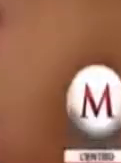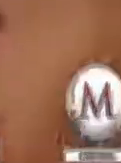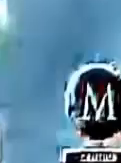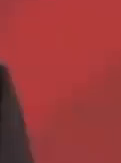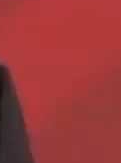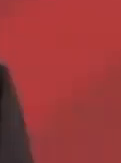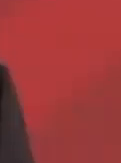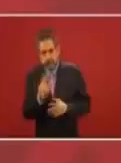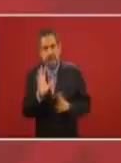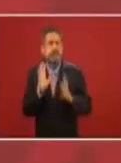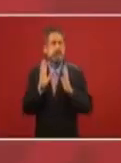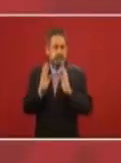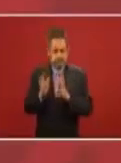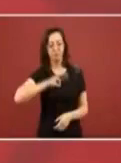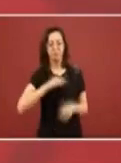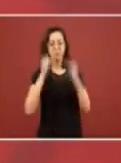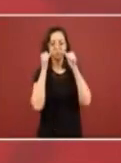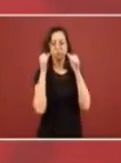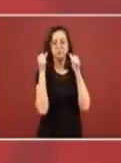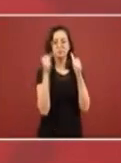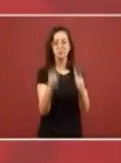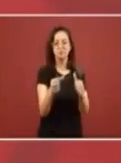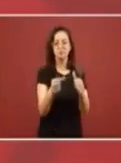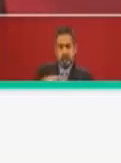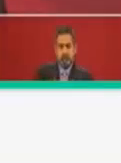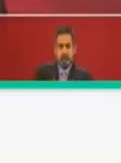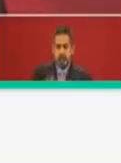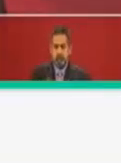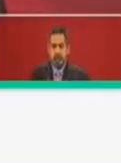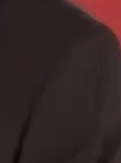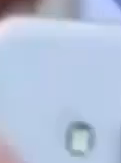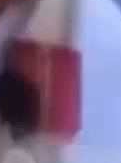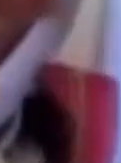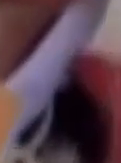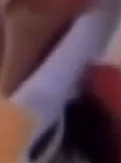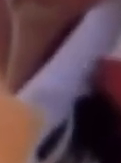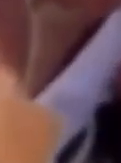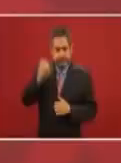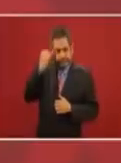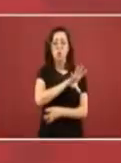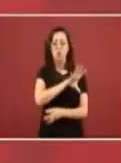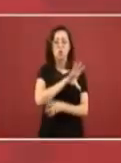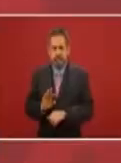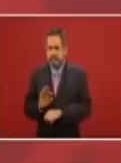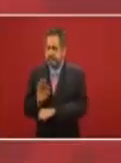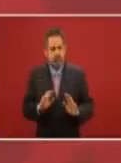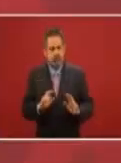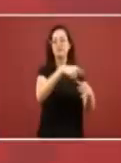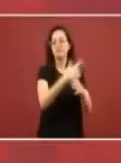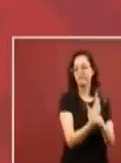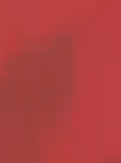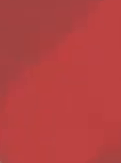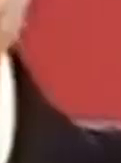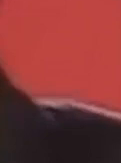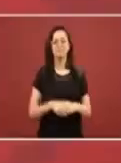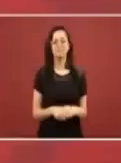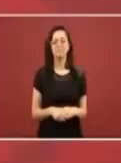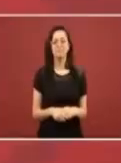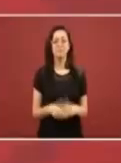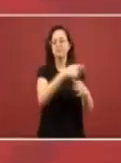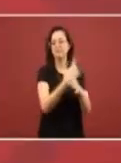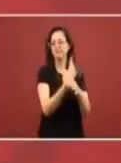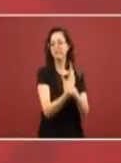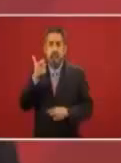acá. LOL también es muy importante. ¡Comer niños! Y mamar a los ancianos.